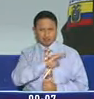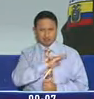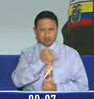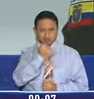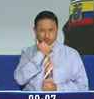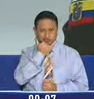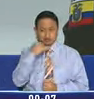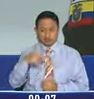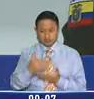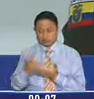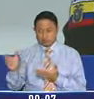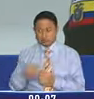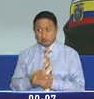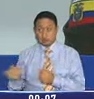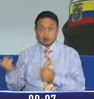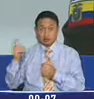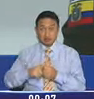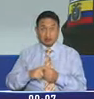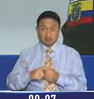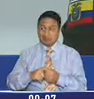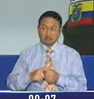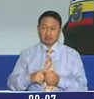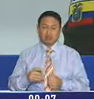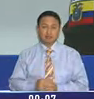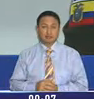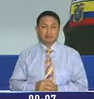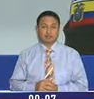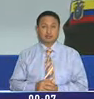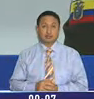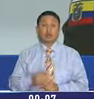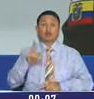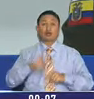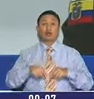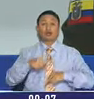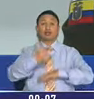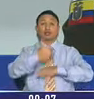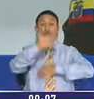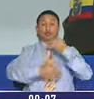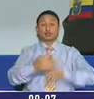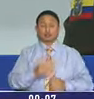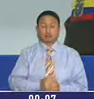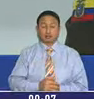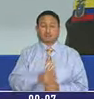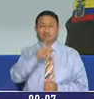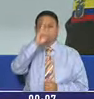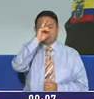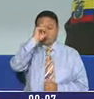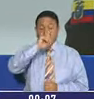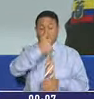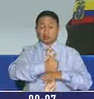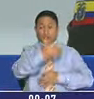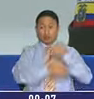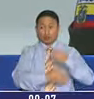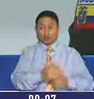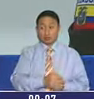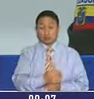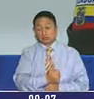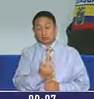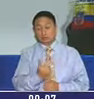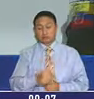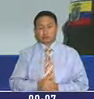que ya están afuera no intenten regresar con argucias jurídicas y sobre todo usando algunos jueces que están en